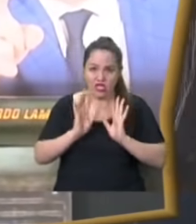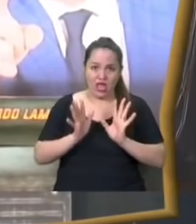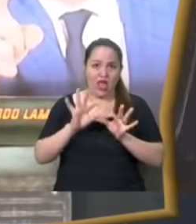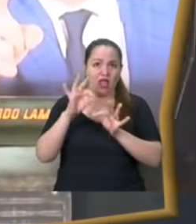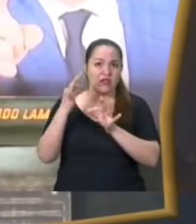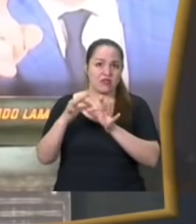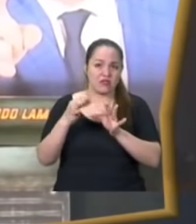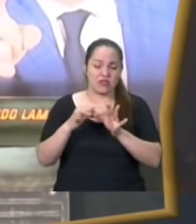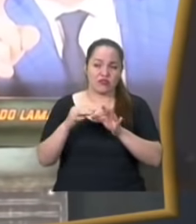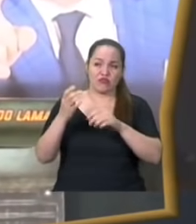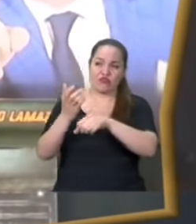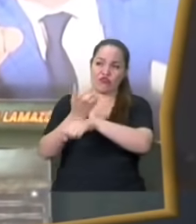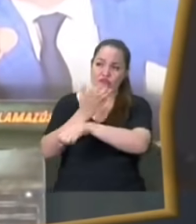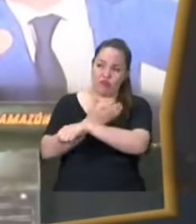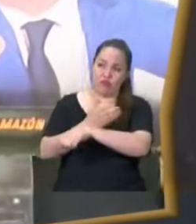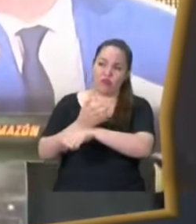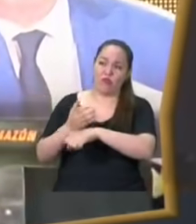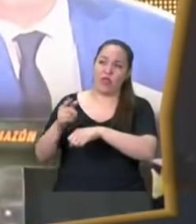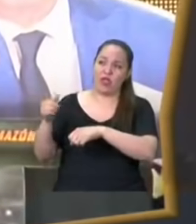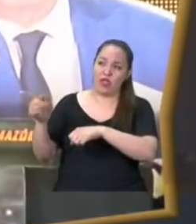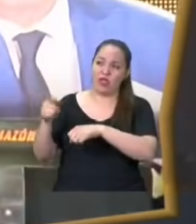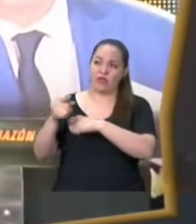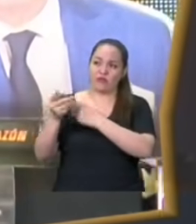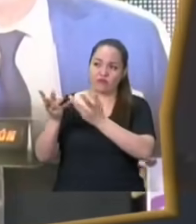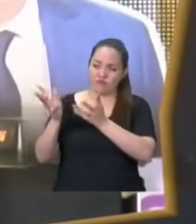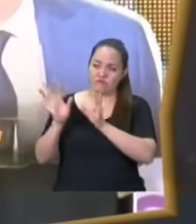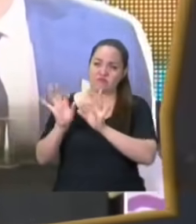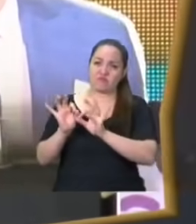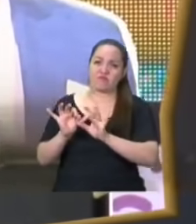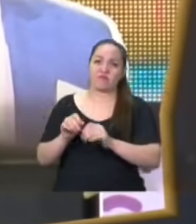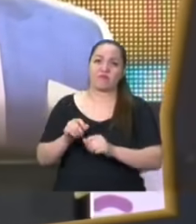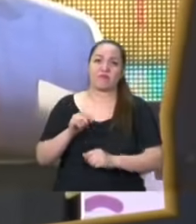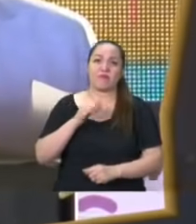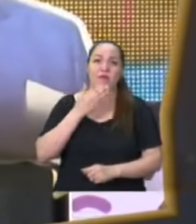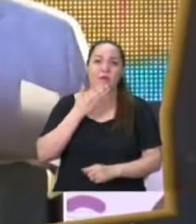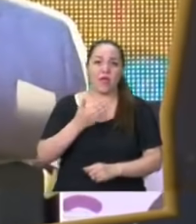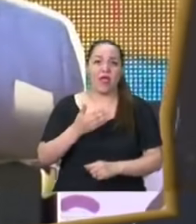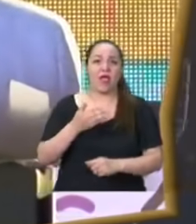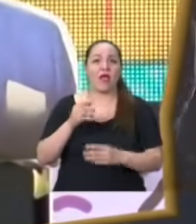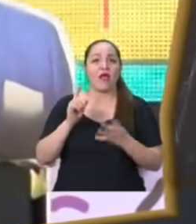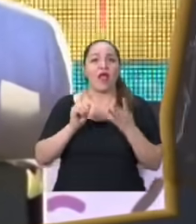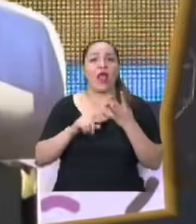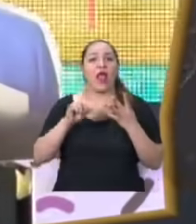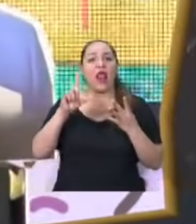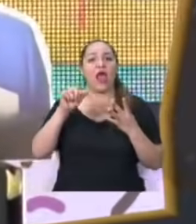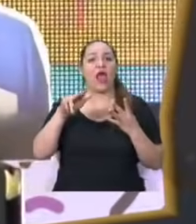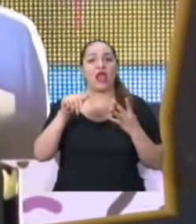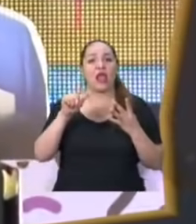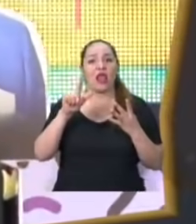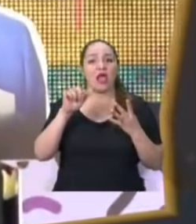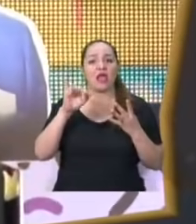Listo con mis compañeros y, por supuesto, también con Robert López. Gracias, Carlos. Y ahora voy con Lama Lamita.